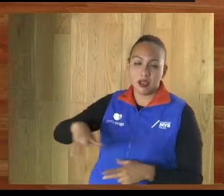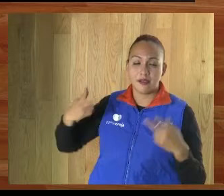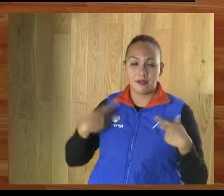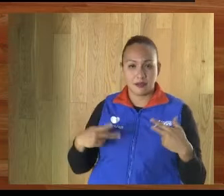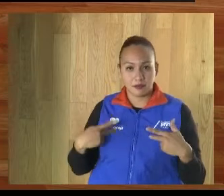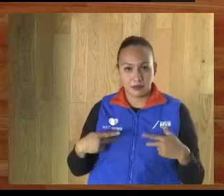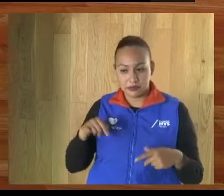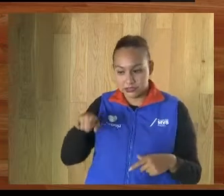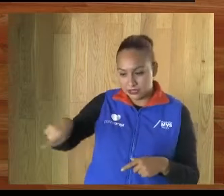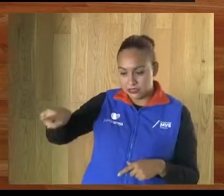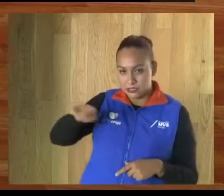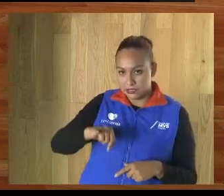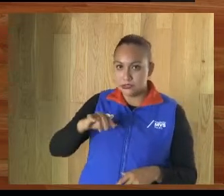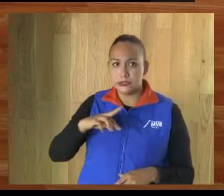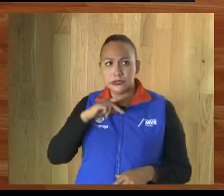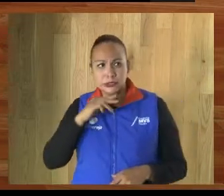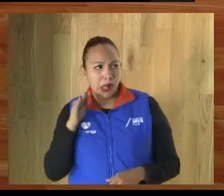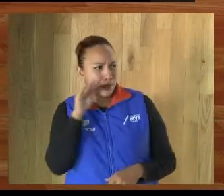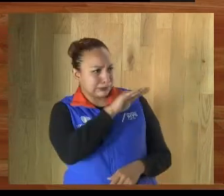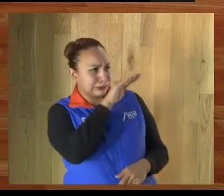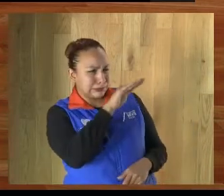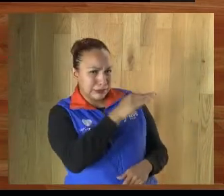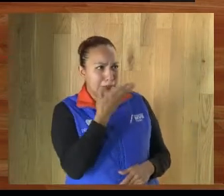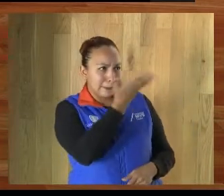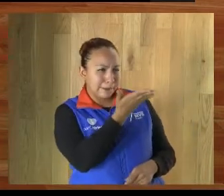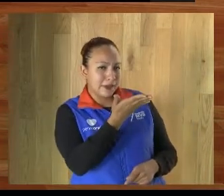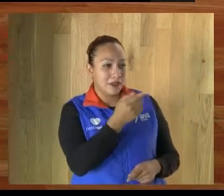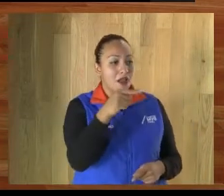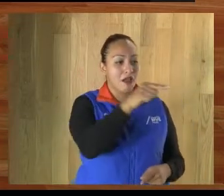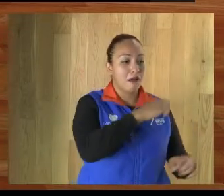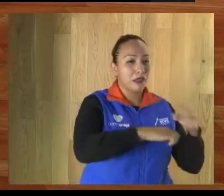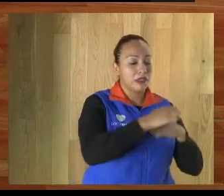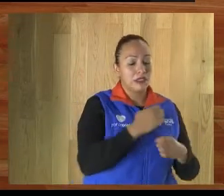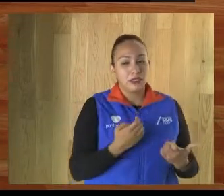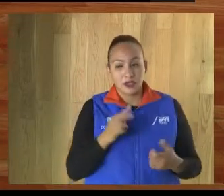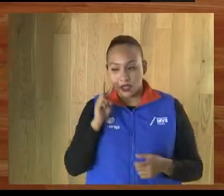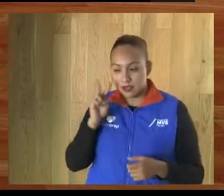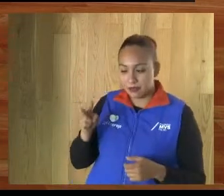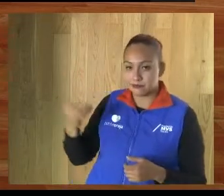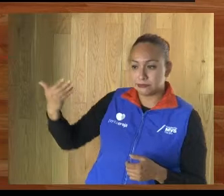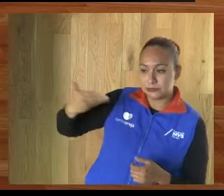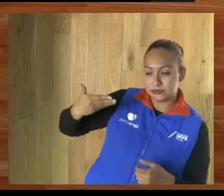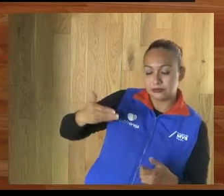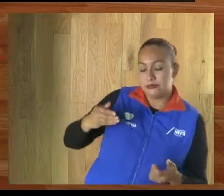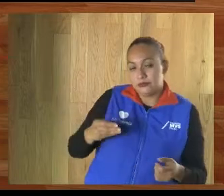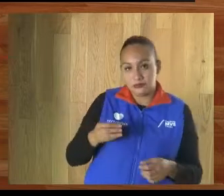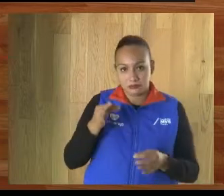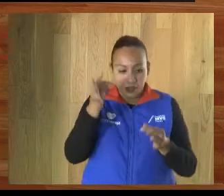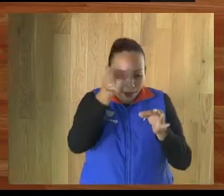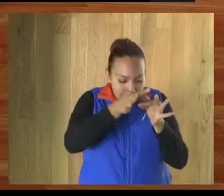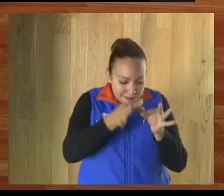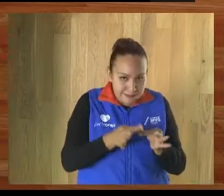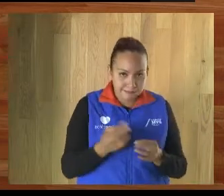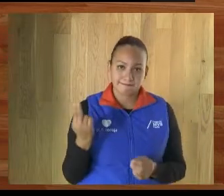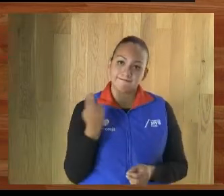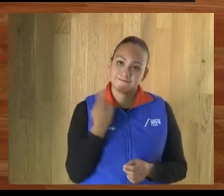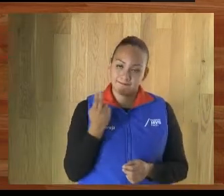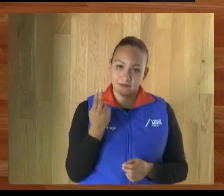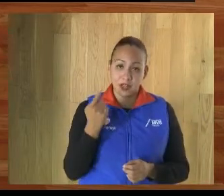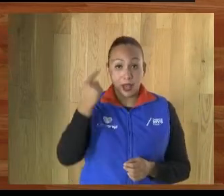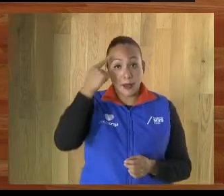que presiona más y que genera más influencia, y donde además todo esto, con